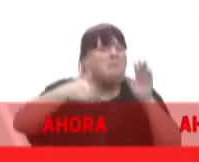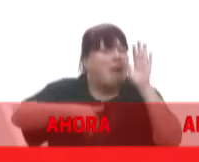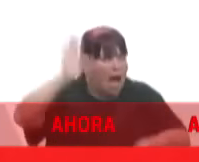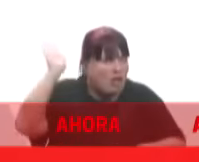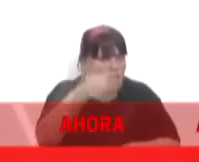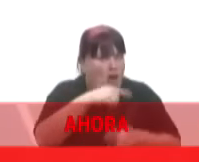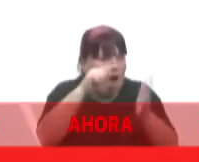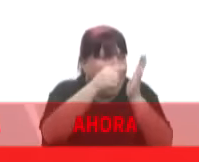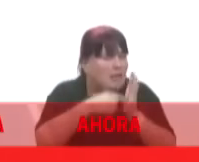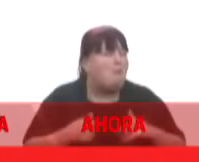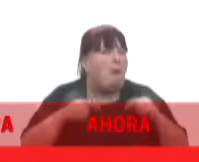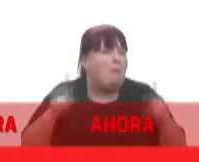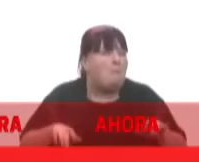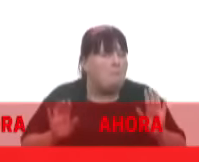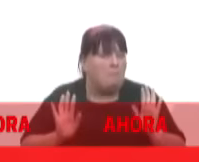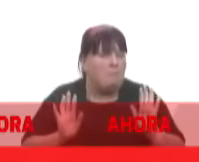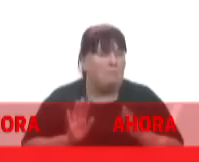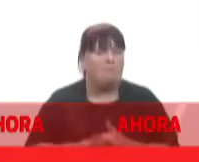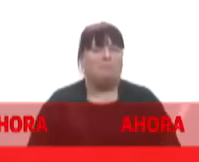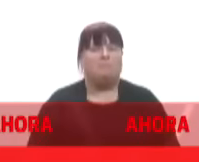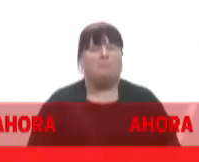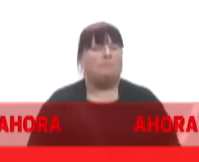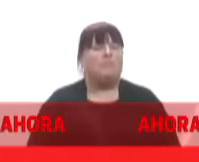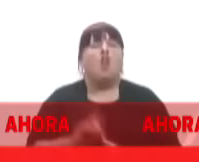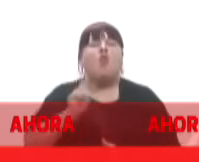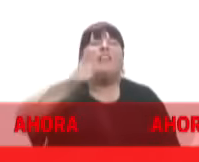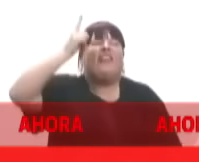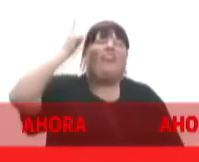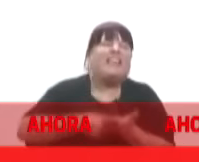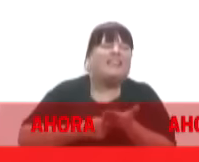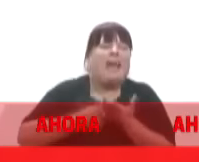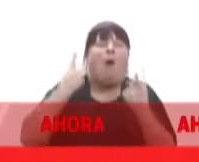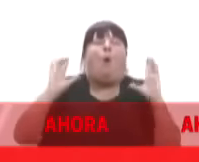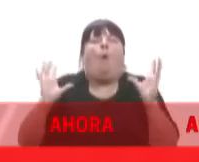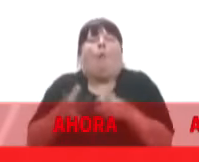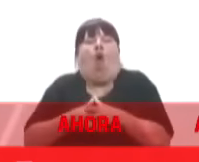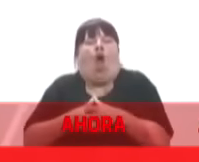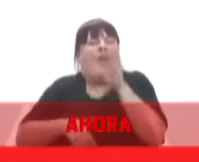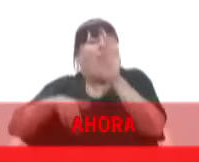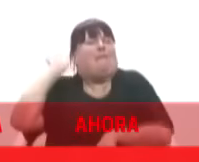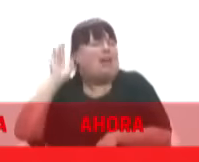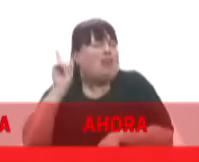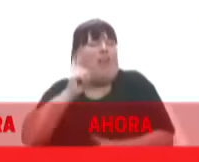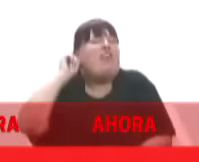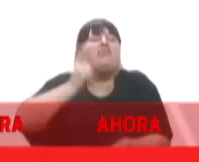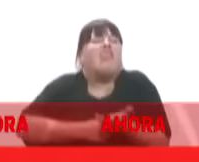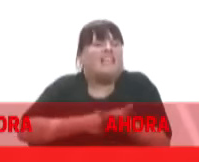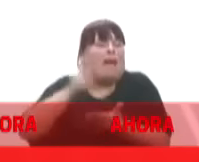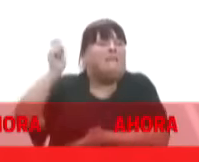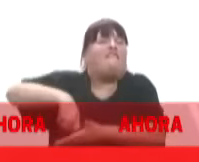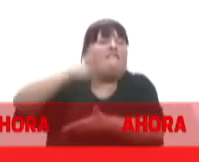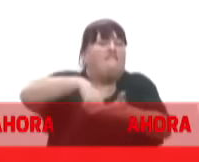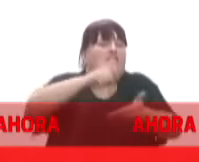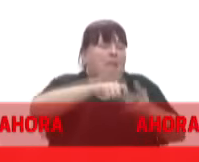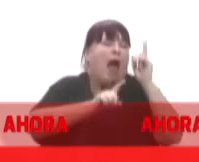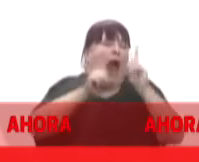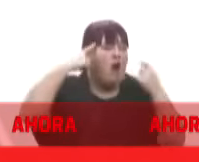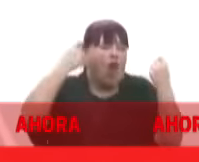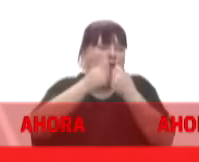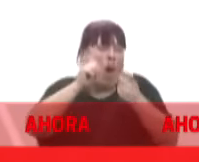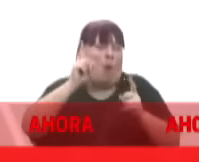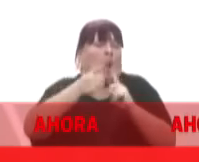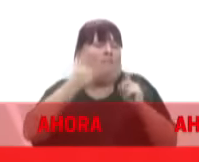los artículos. No es un dictamen de un bloque que tiene una mayoría, es un dictamen que fue firmado con disidencia por un